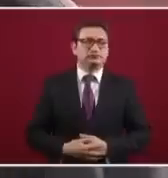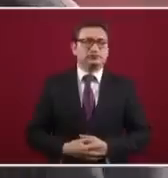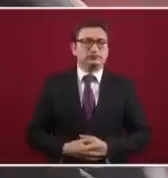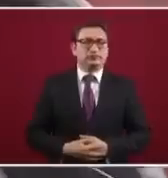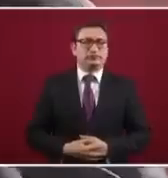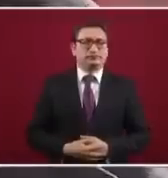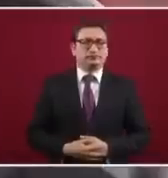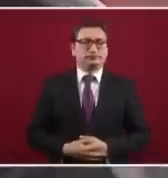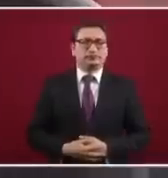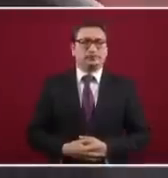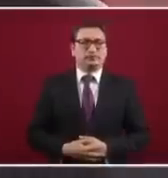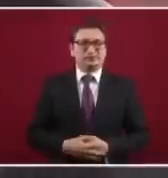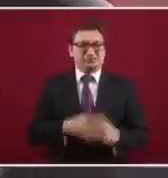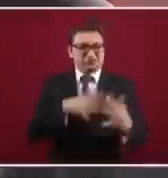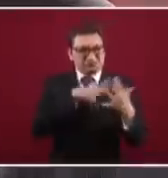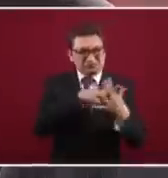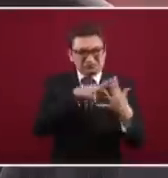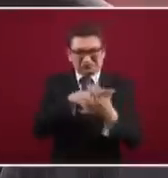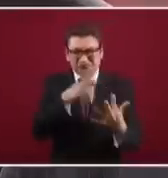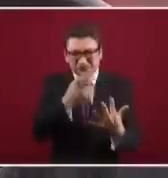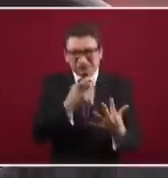que no es opción.